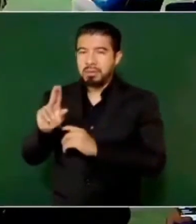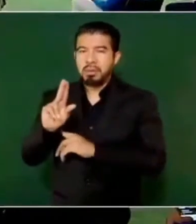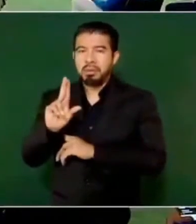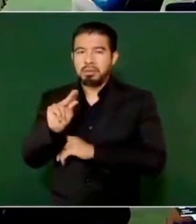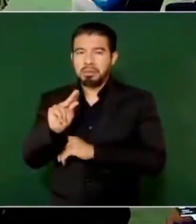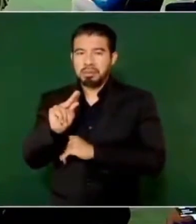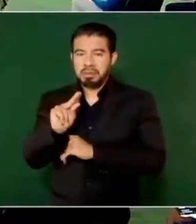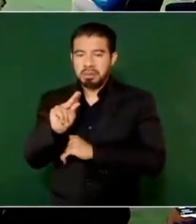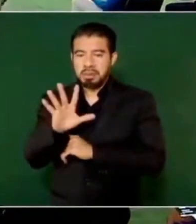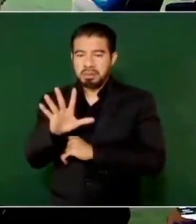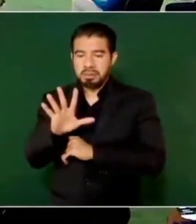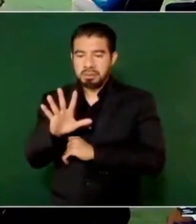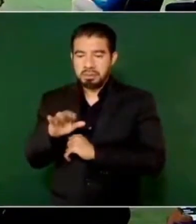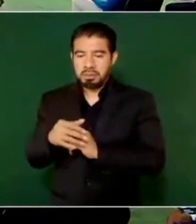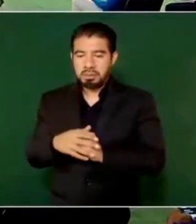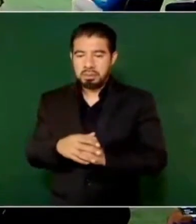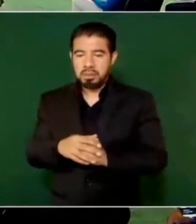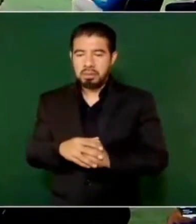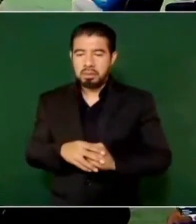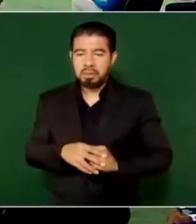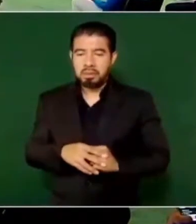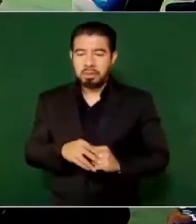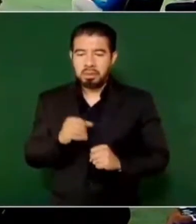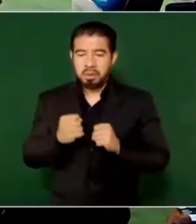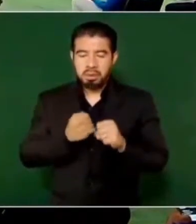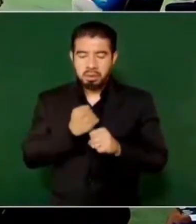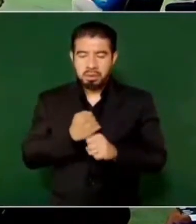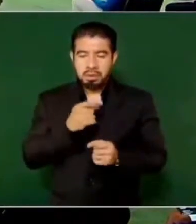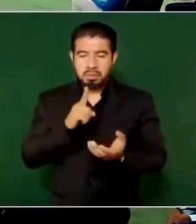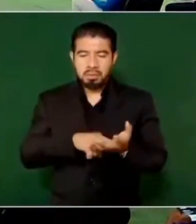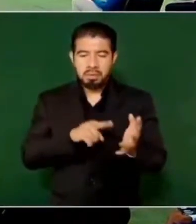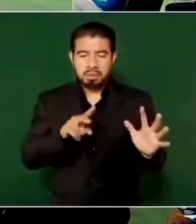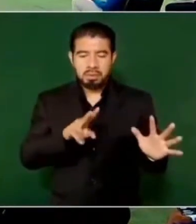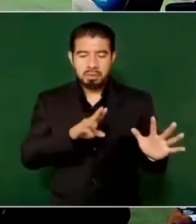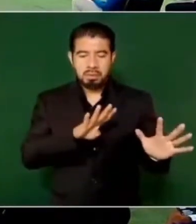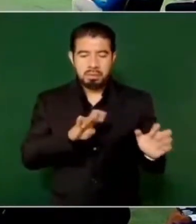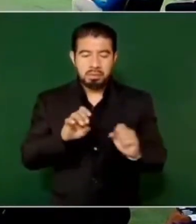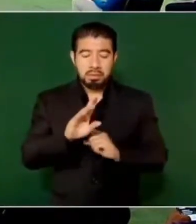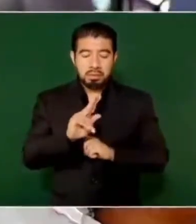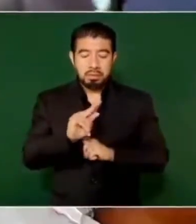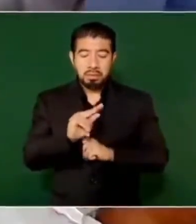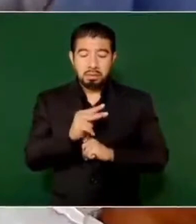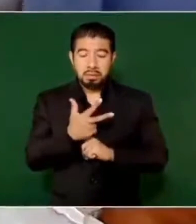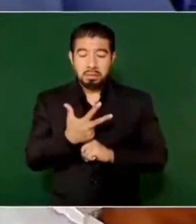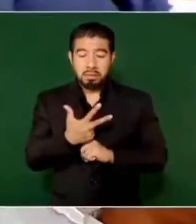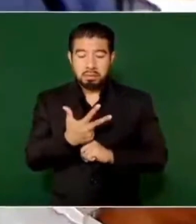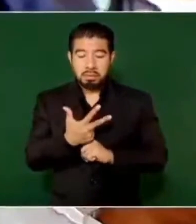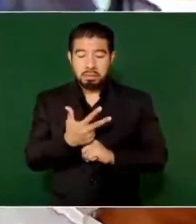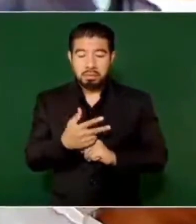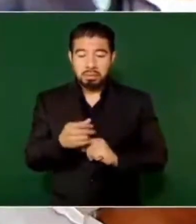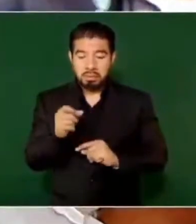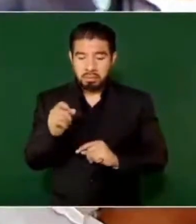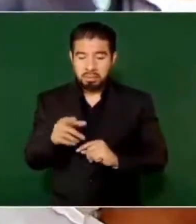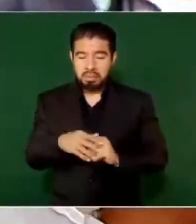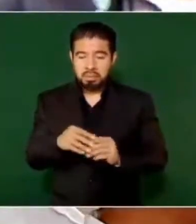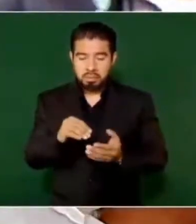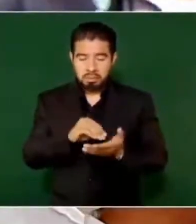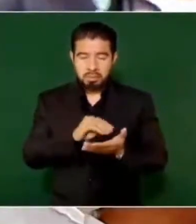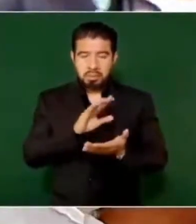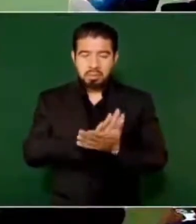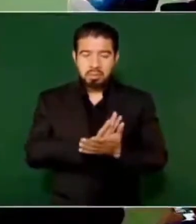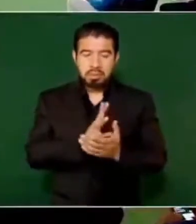después. Bueno, el fraude electoral. Sí. Del 88, con prólogo de Carlos Monsiváis. Así es. Se llama